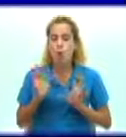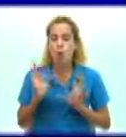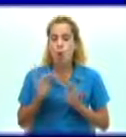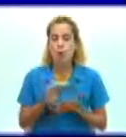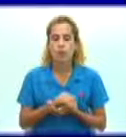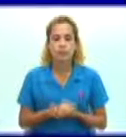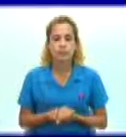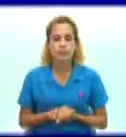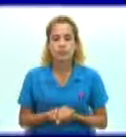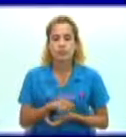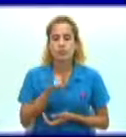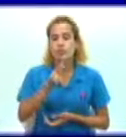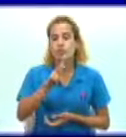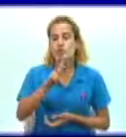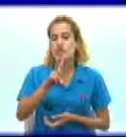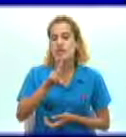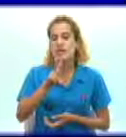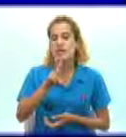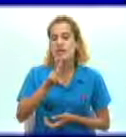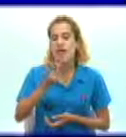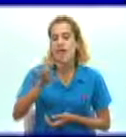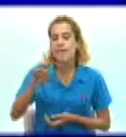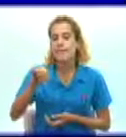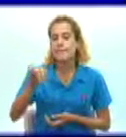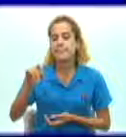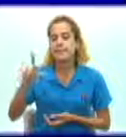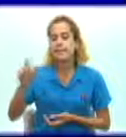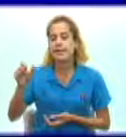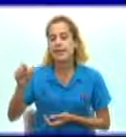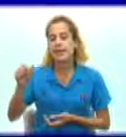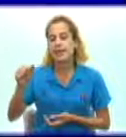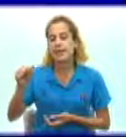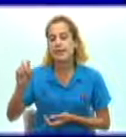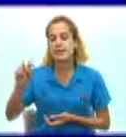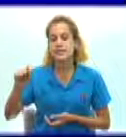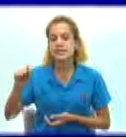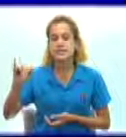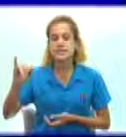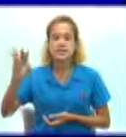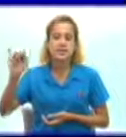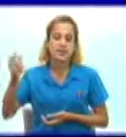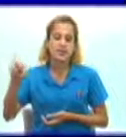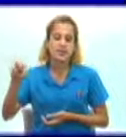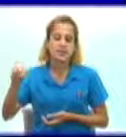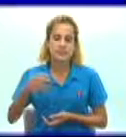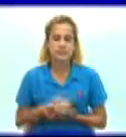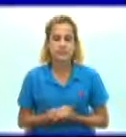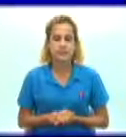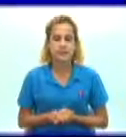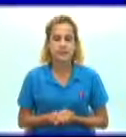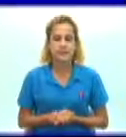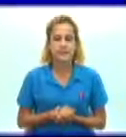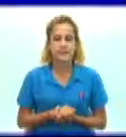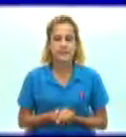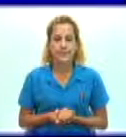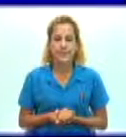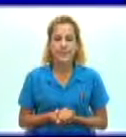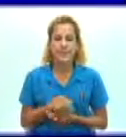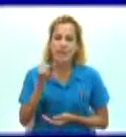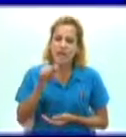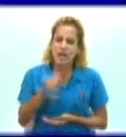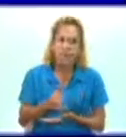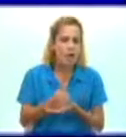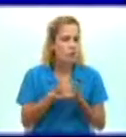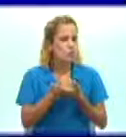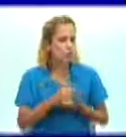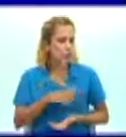12 milésimas. En este caso hacemos, fíjate que vamos esquematizando un poco el ejercicio, que nos va ayudando a